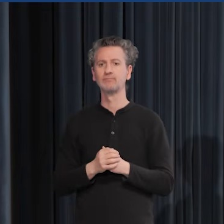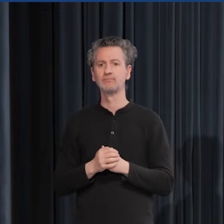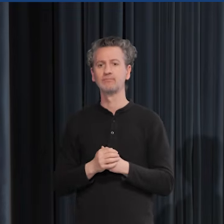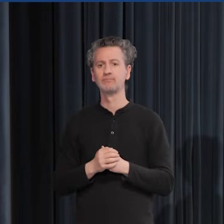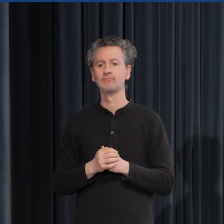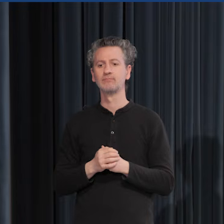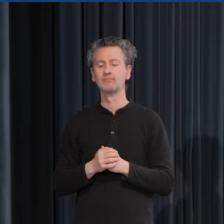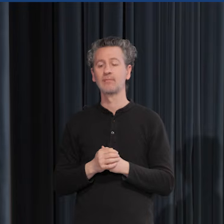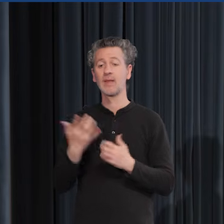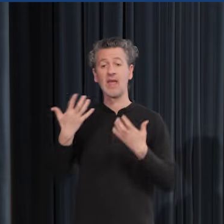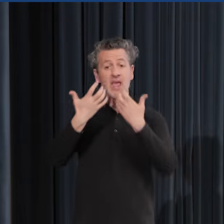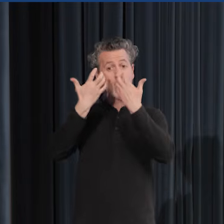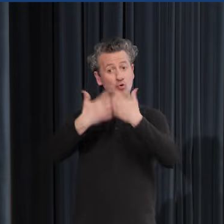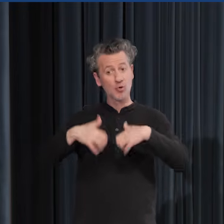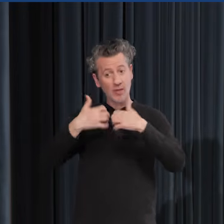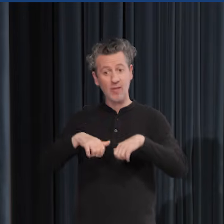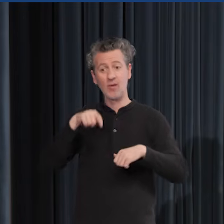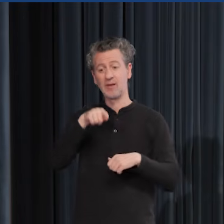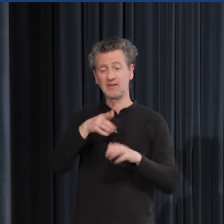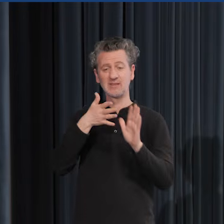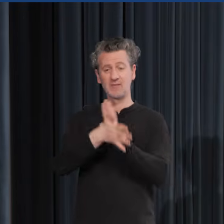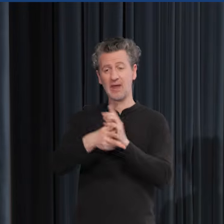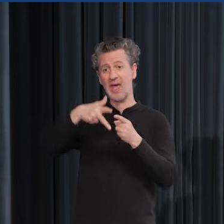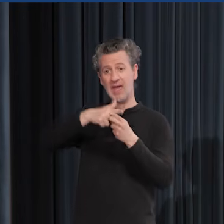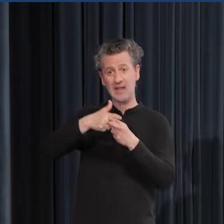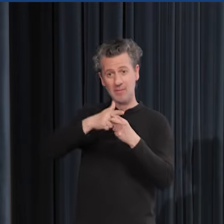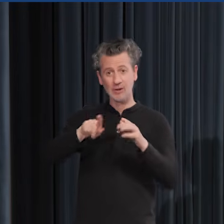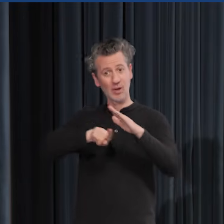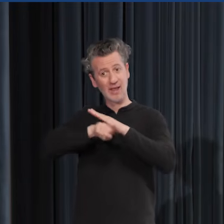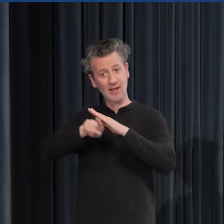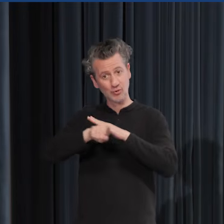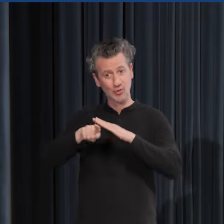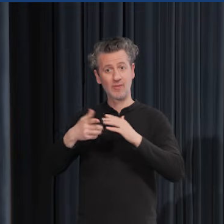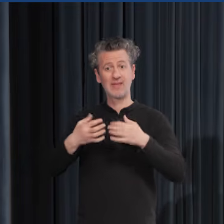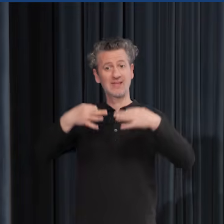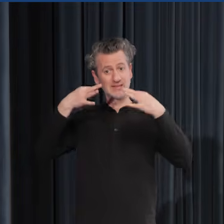Entonces la industrialización va a ser como nuestra herramienta de gestión de la seguridad y salud en el